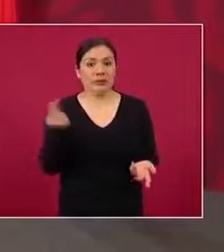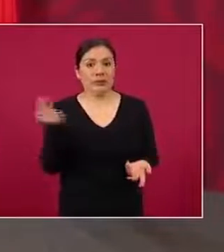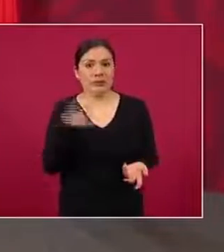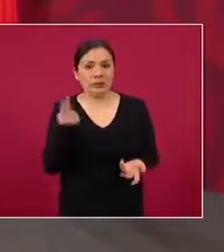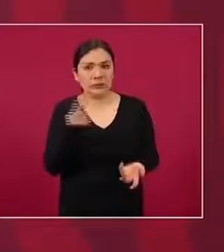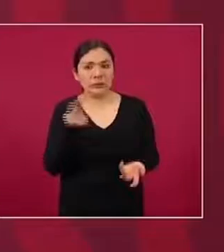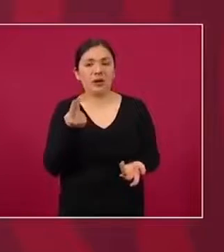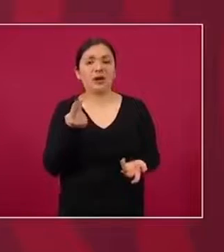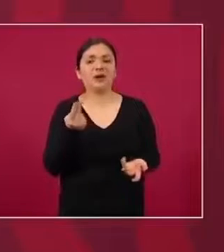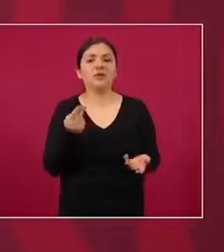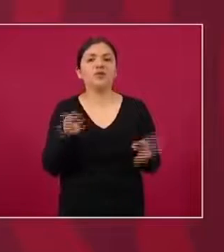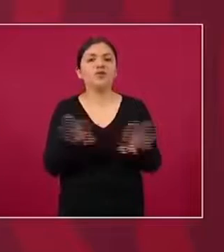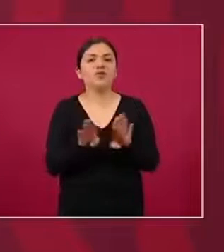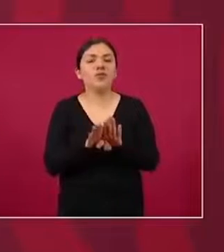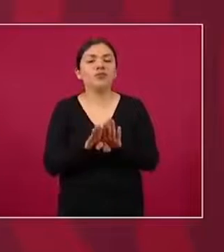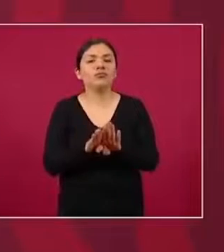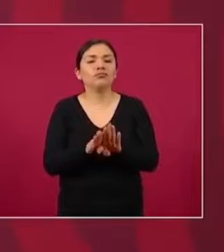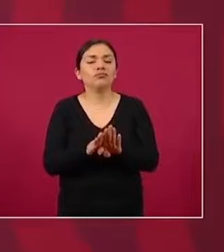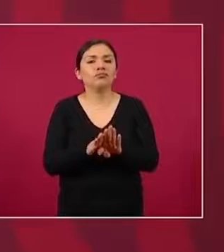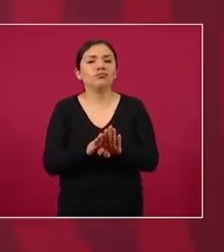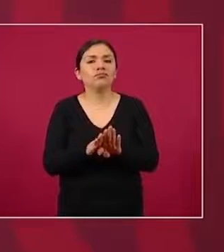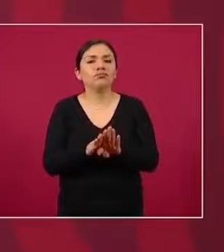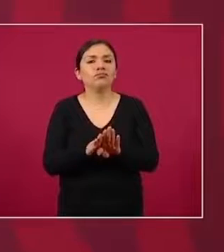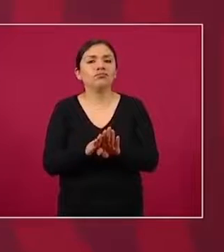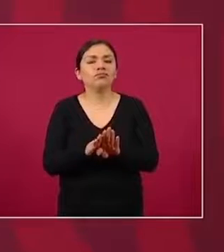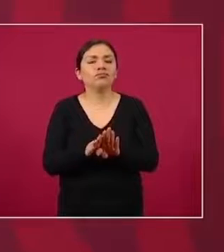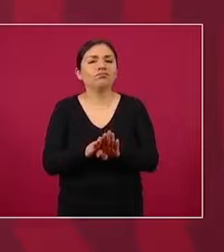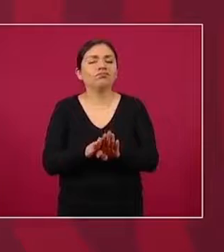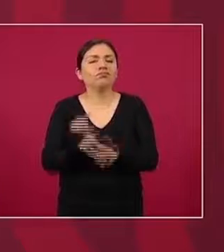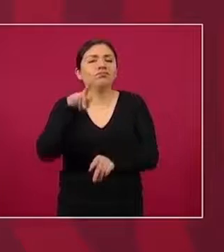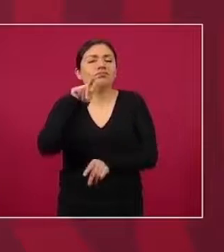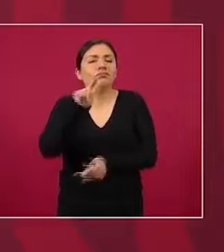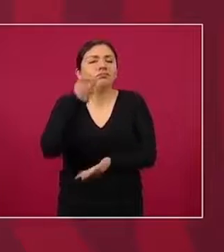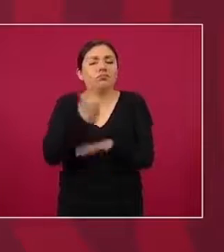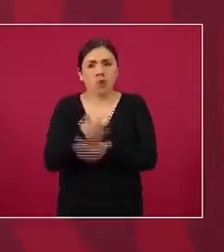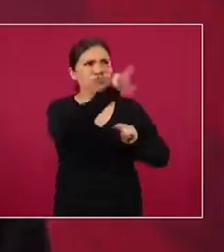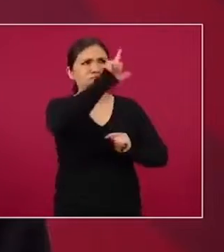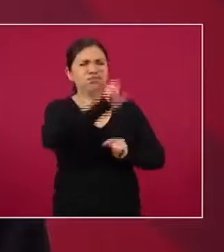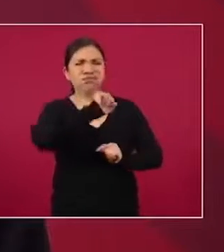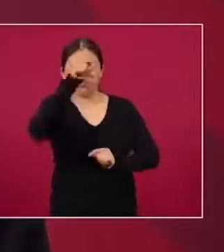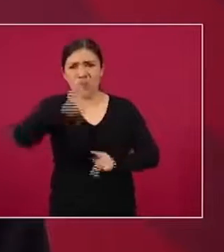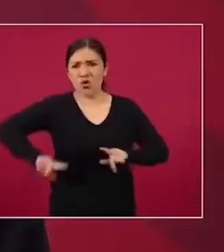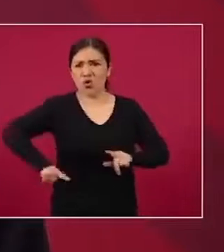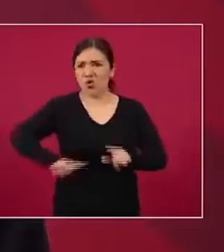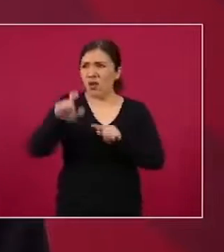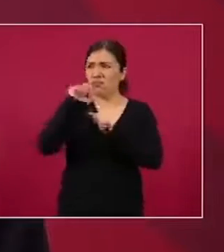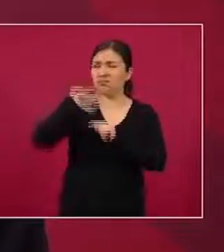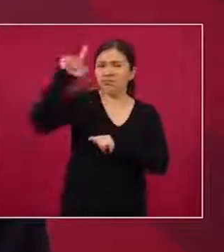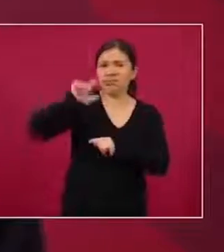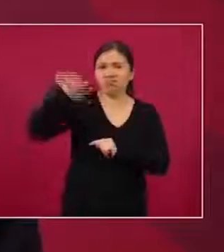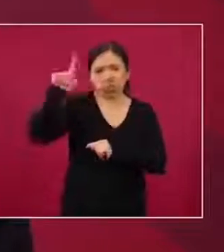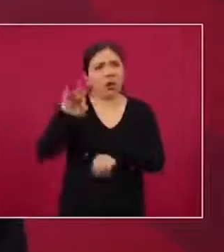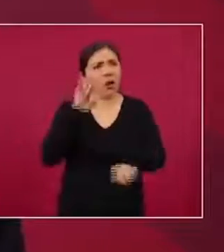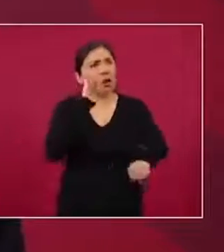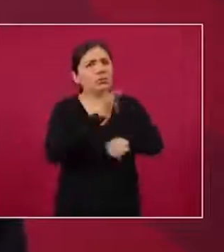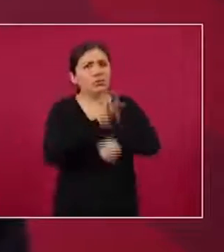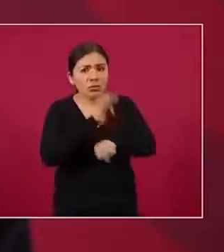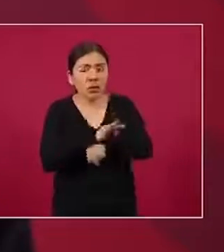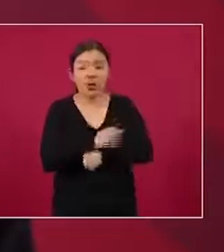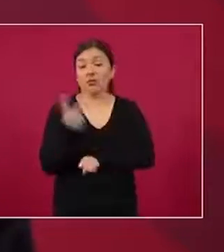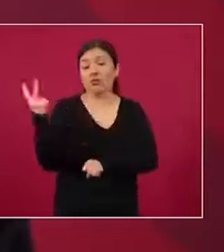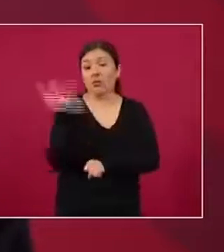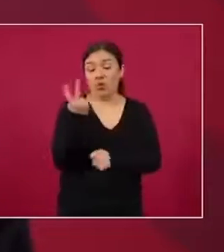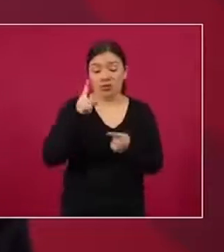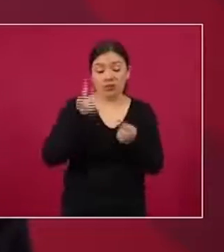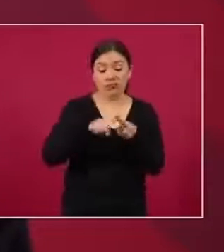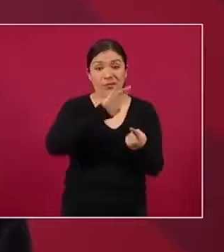Tener una pausa, no hablé de ruptura. Estas declaraciones llegan en un contexto